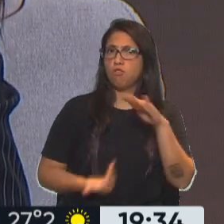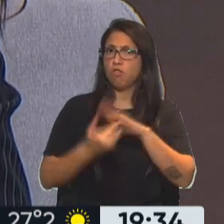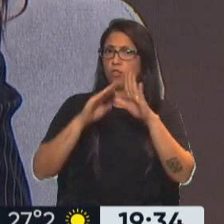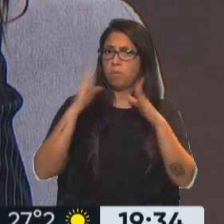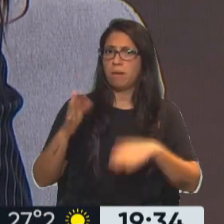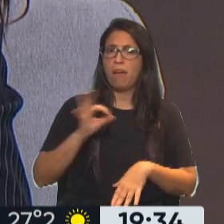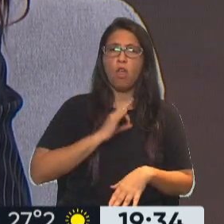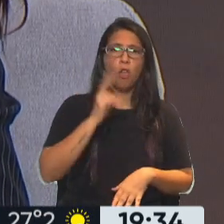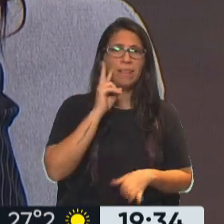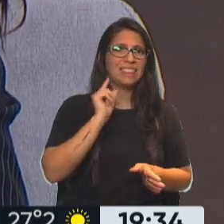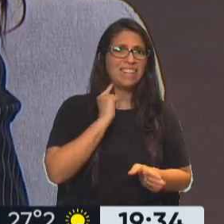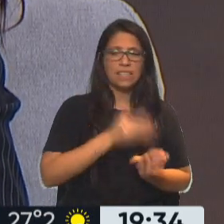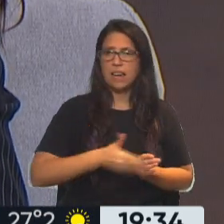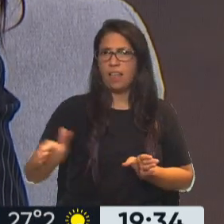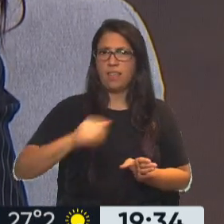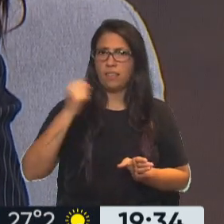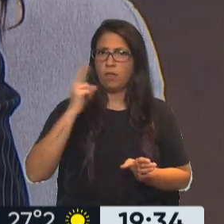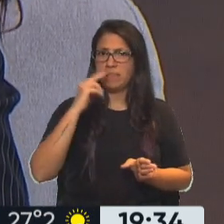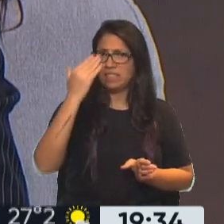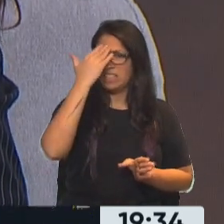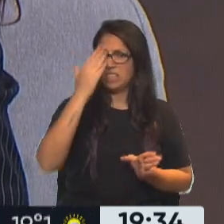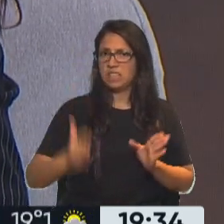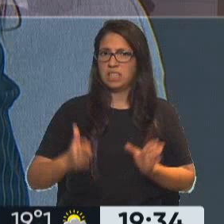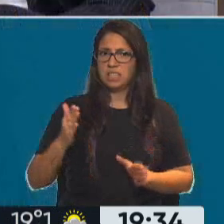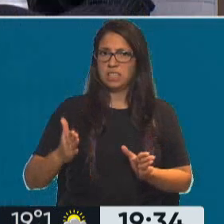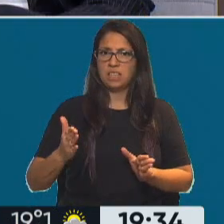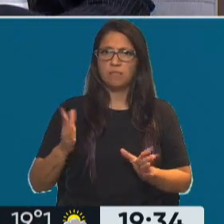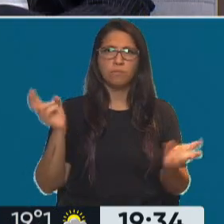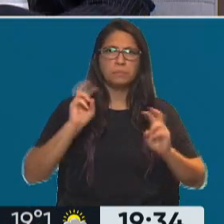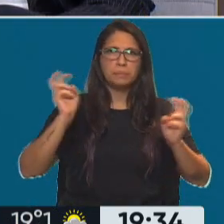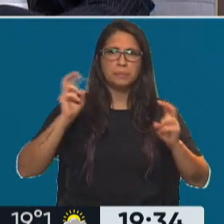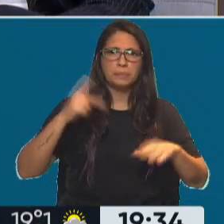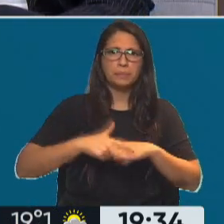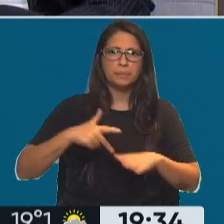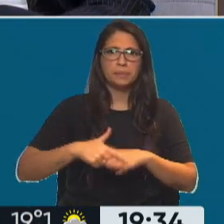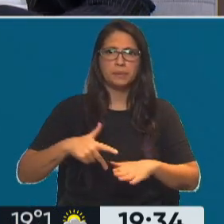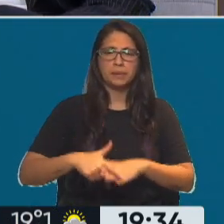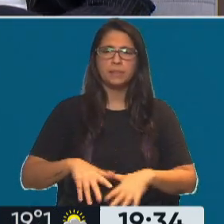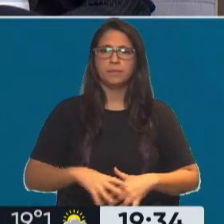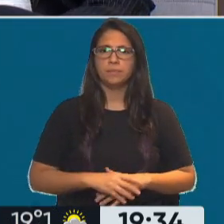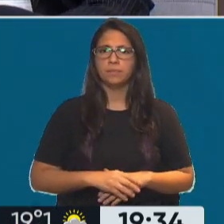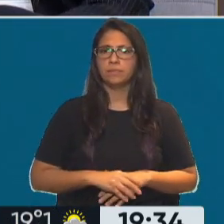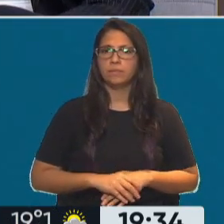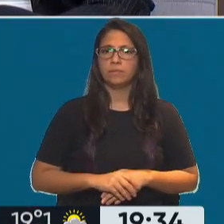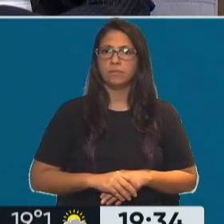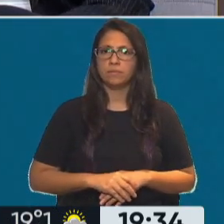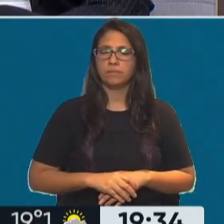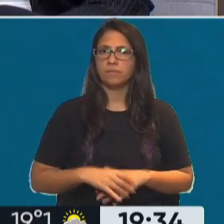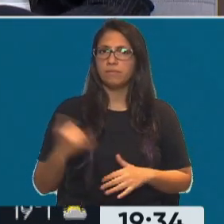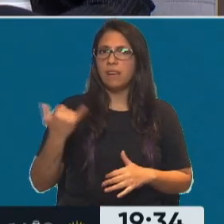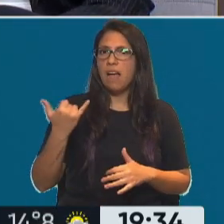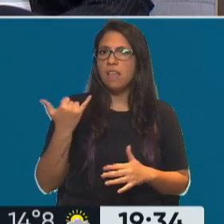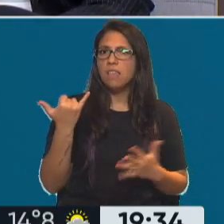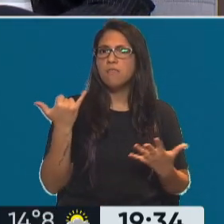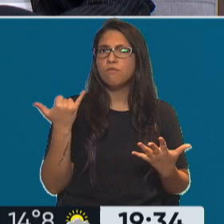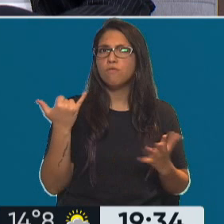y hasta el 2015. Y esto lo digo porque no tuvimos nunca un poder judicial de neto corte popular. Pero sí habría cierto